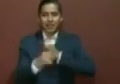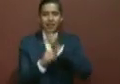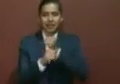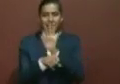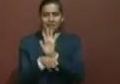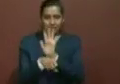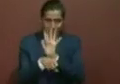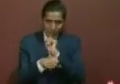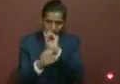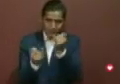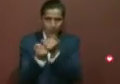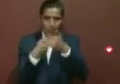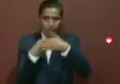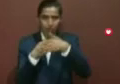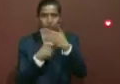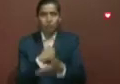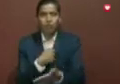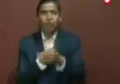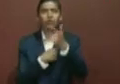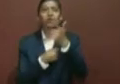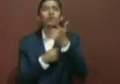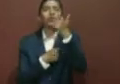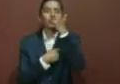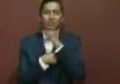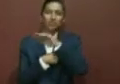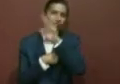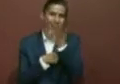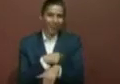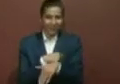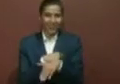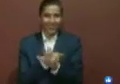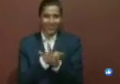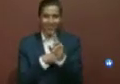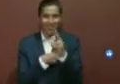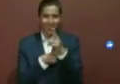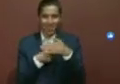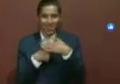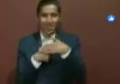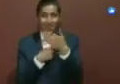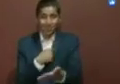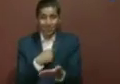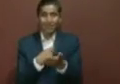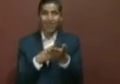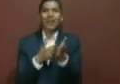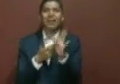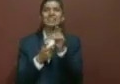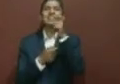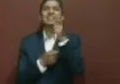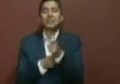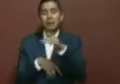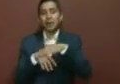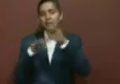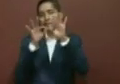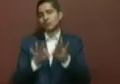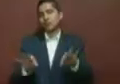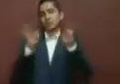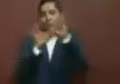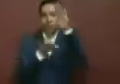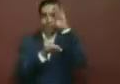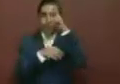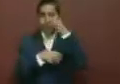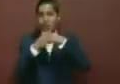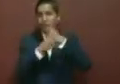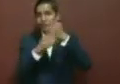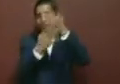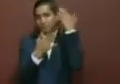de Cine, después vendrá la Noche de Muertos, que es una noche, una de las temporadas más importantes. El año pasado